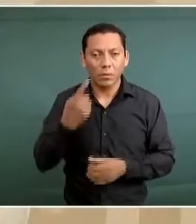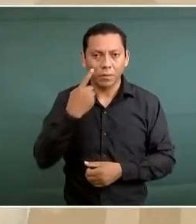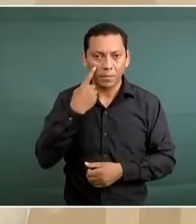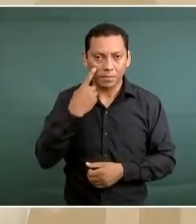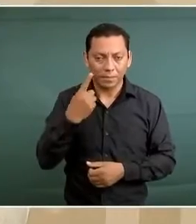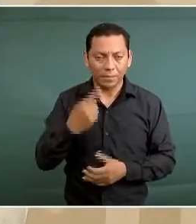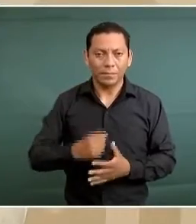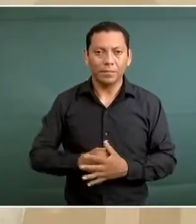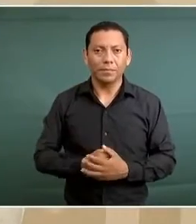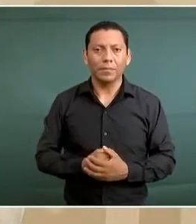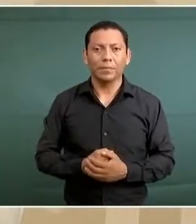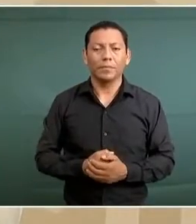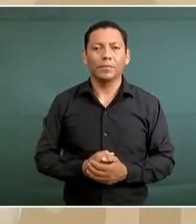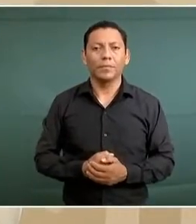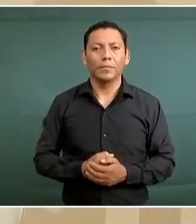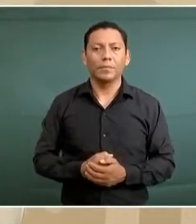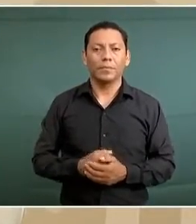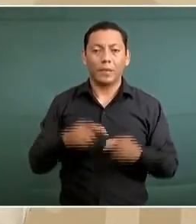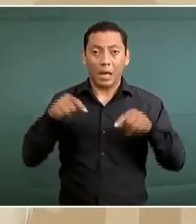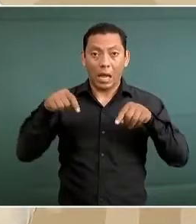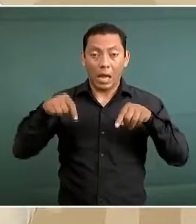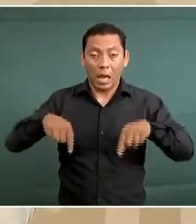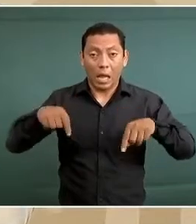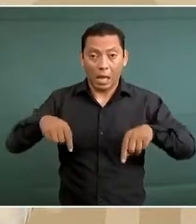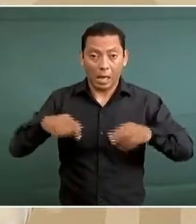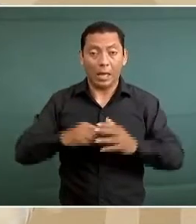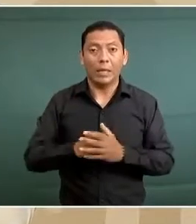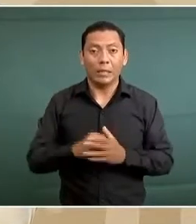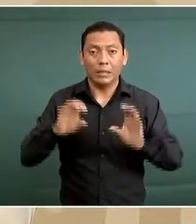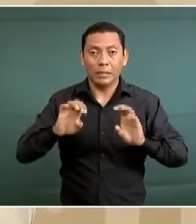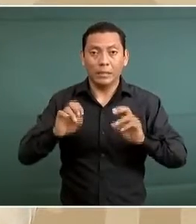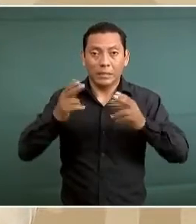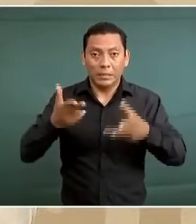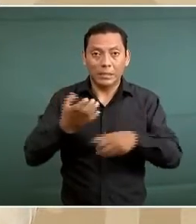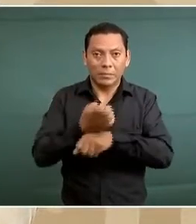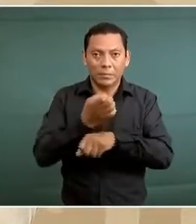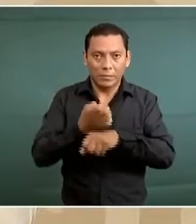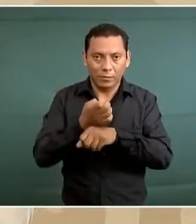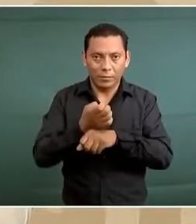nada más aquí en Chiapas